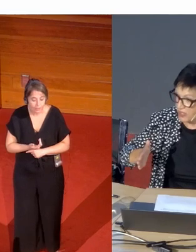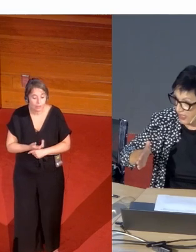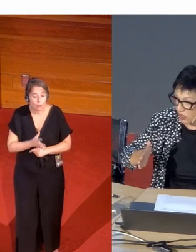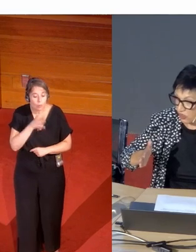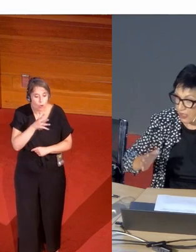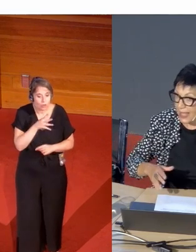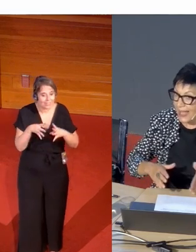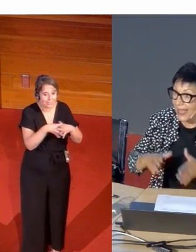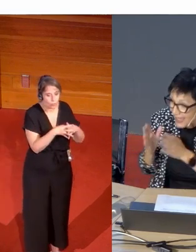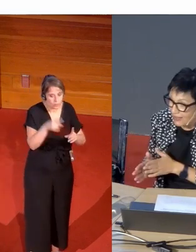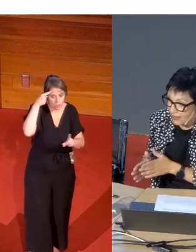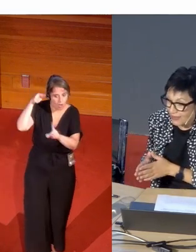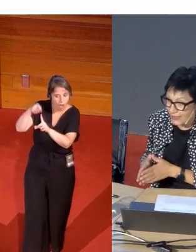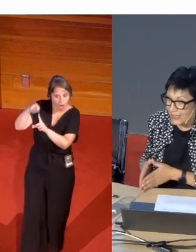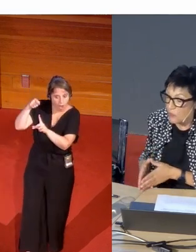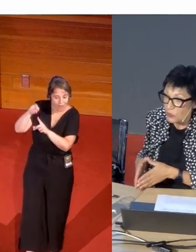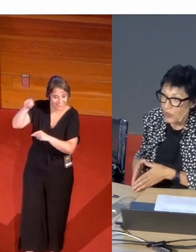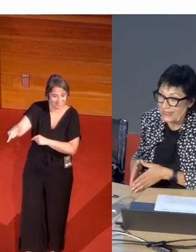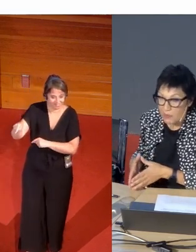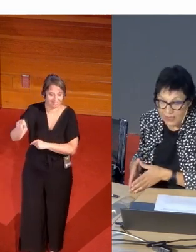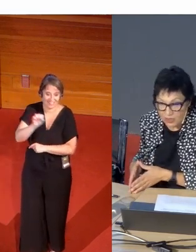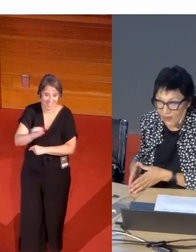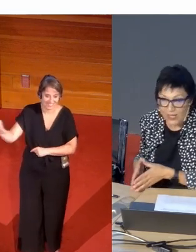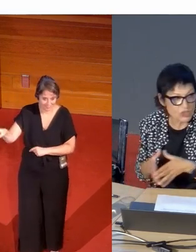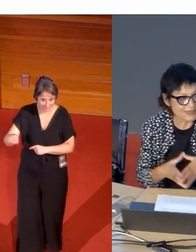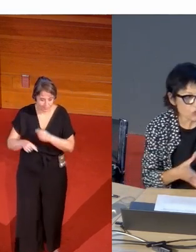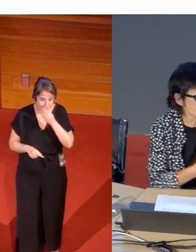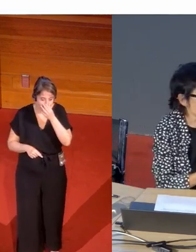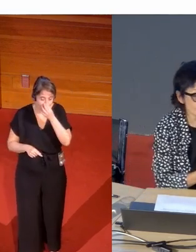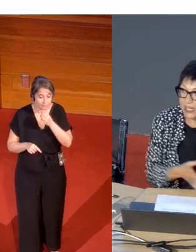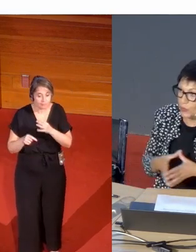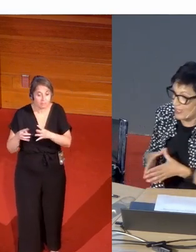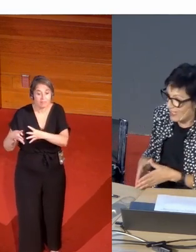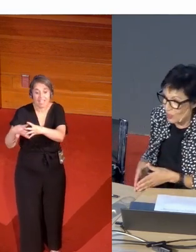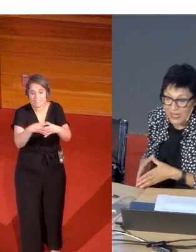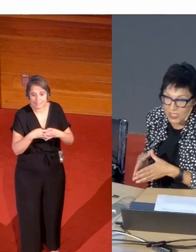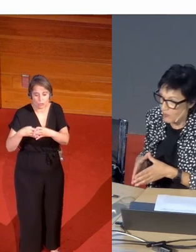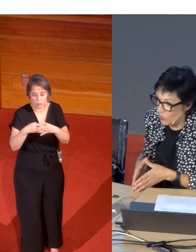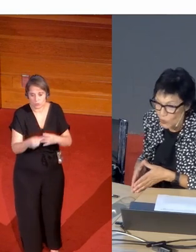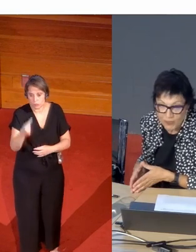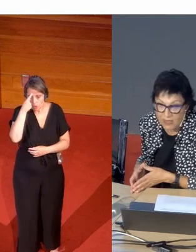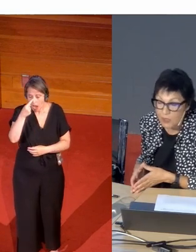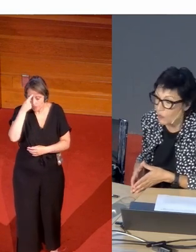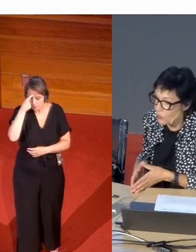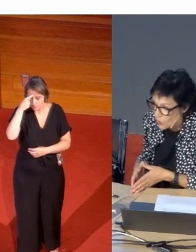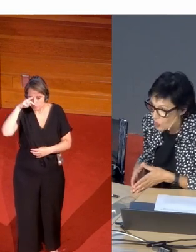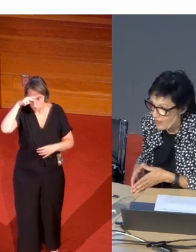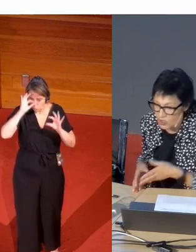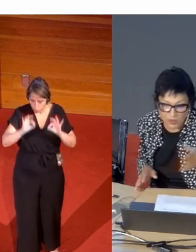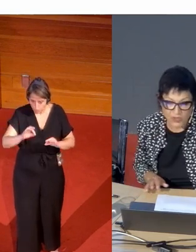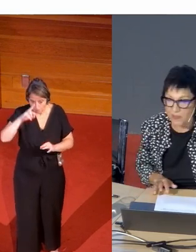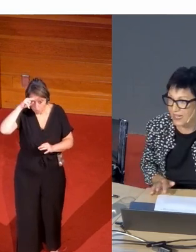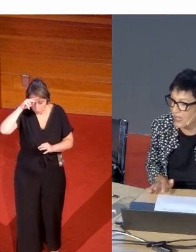esa es su obsesión y desde un punto de vista bélico a los Estados Unidos Les obsesiona les preocupa